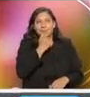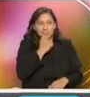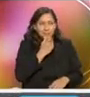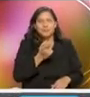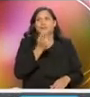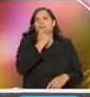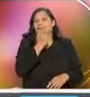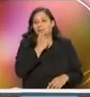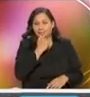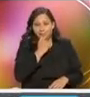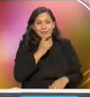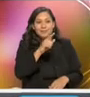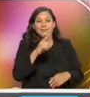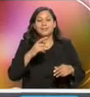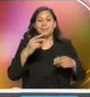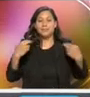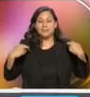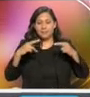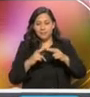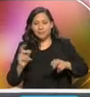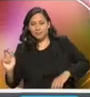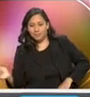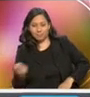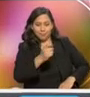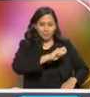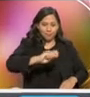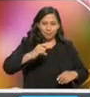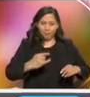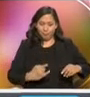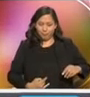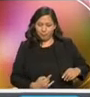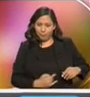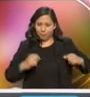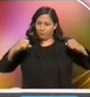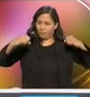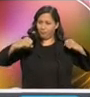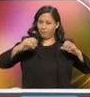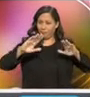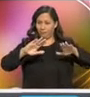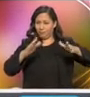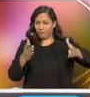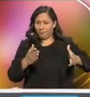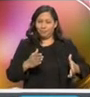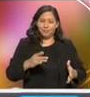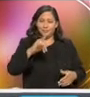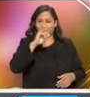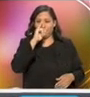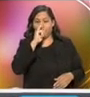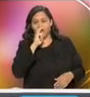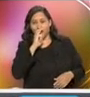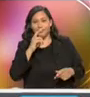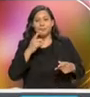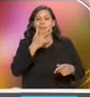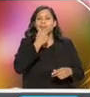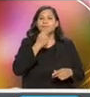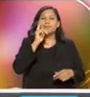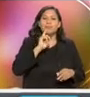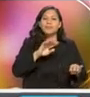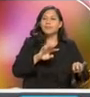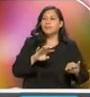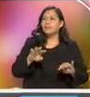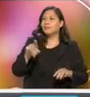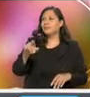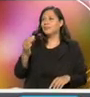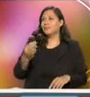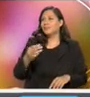nada. Es un maestro de tenis que es cultural, es un gran taco de ojo para hombres y mujeres,